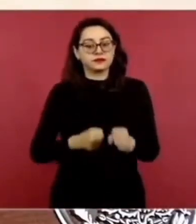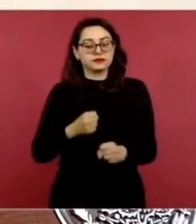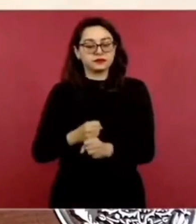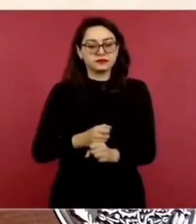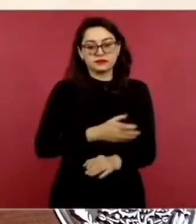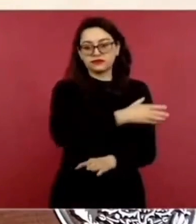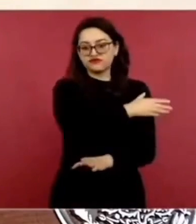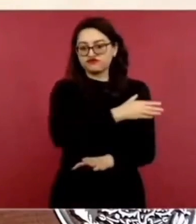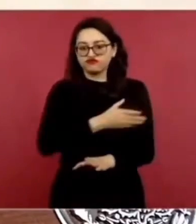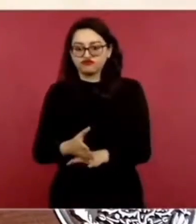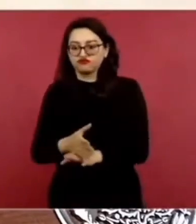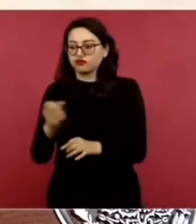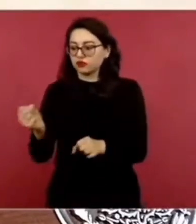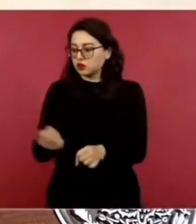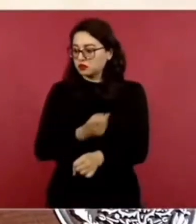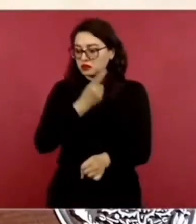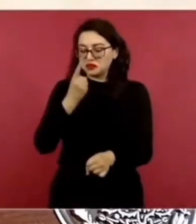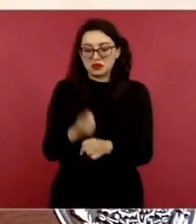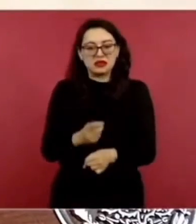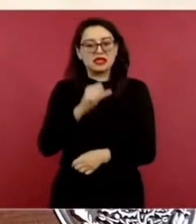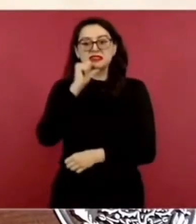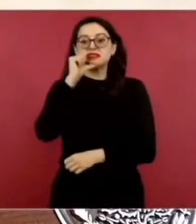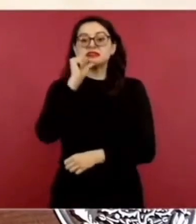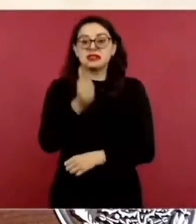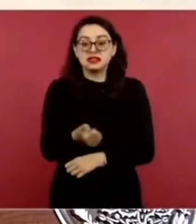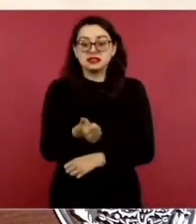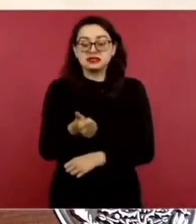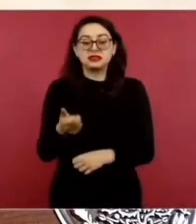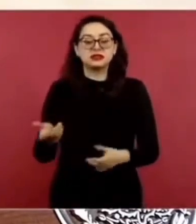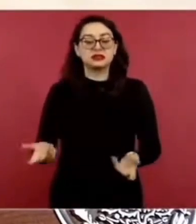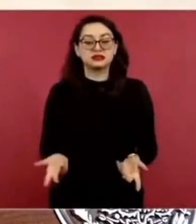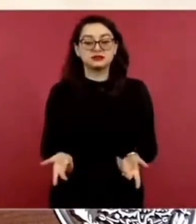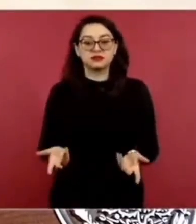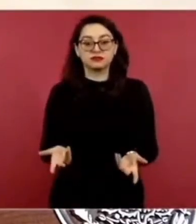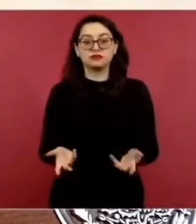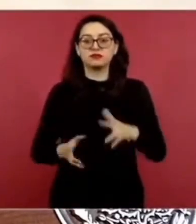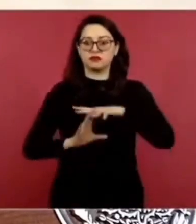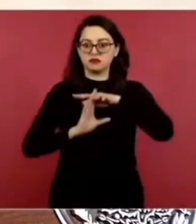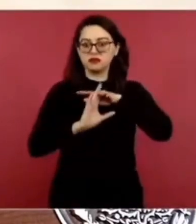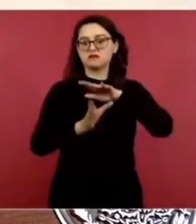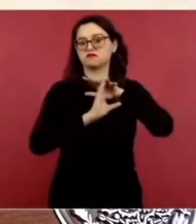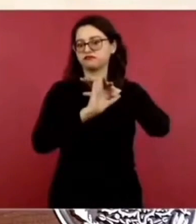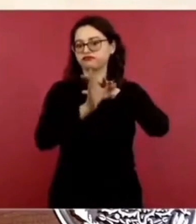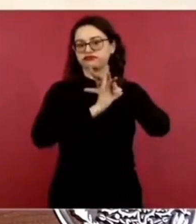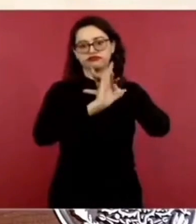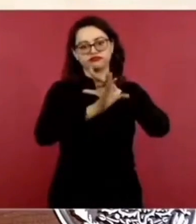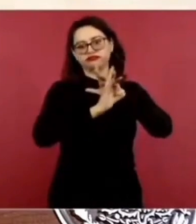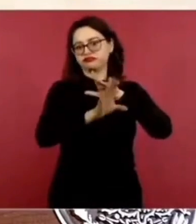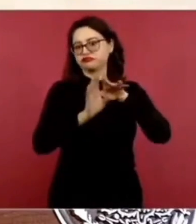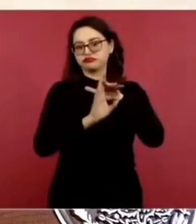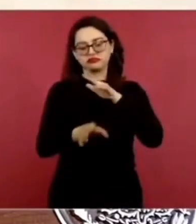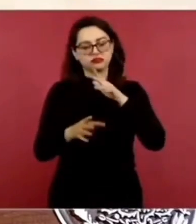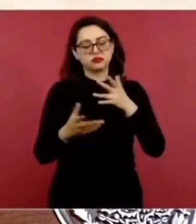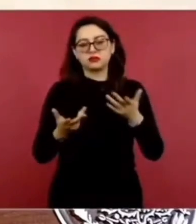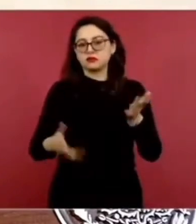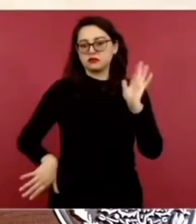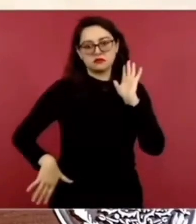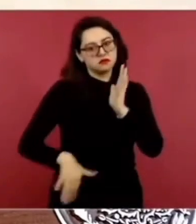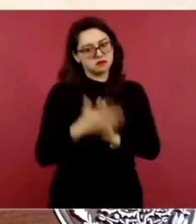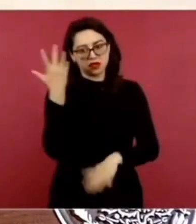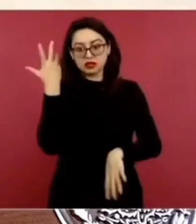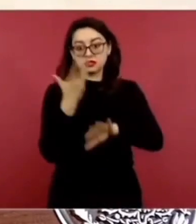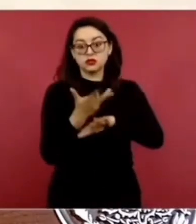No habían oportunidades de empleo. Por eso la migración a Estados